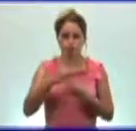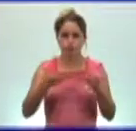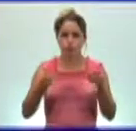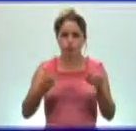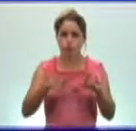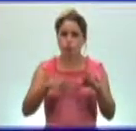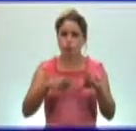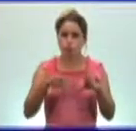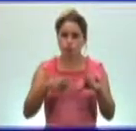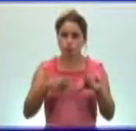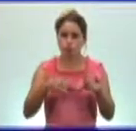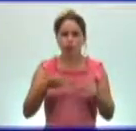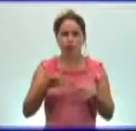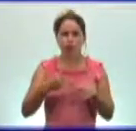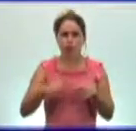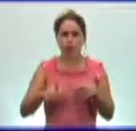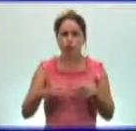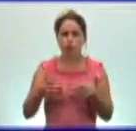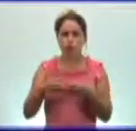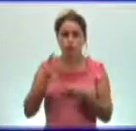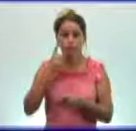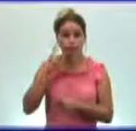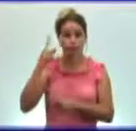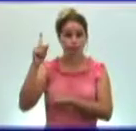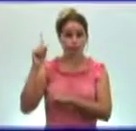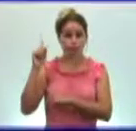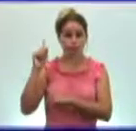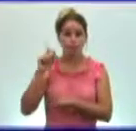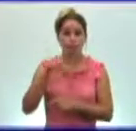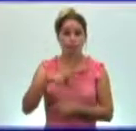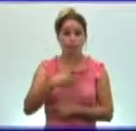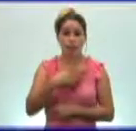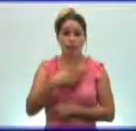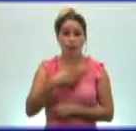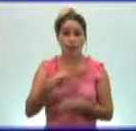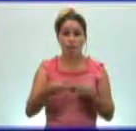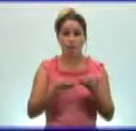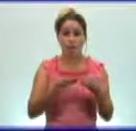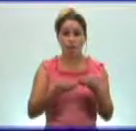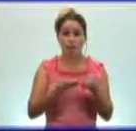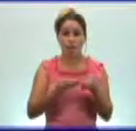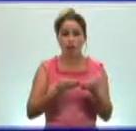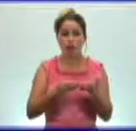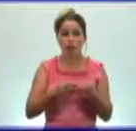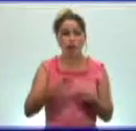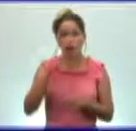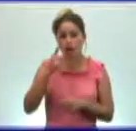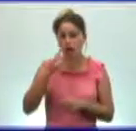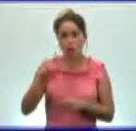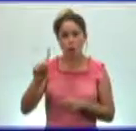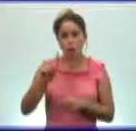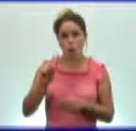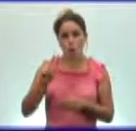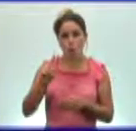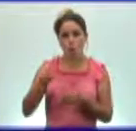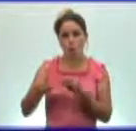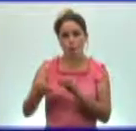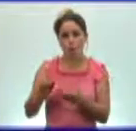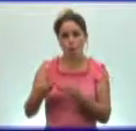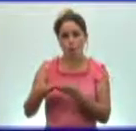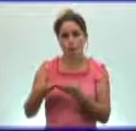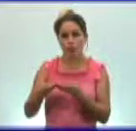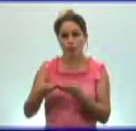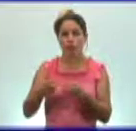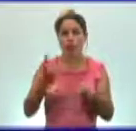y aquí tenemos presente las sustancias metálicas y los no metales. Y compuestas, que son todas aquellas